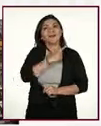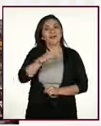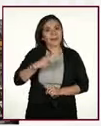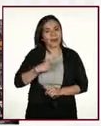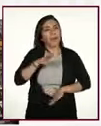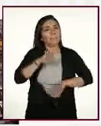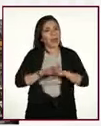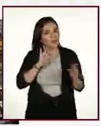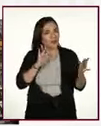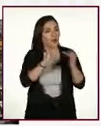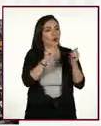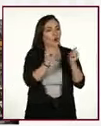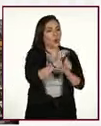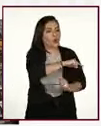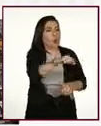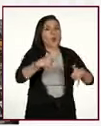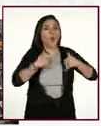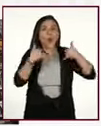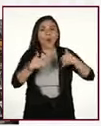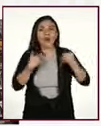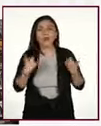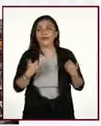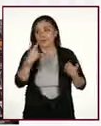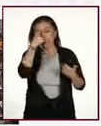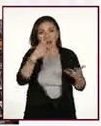en contacto con estas juventudes, con